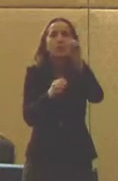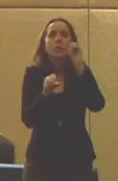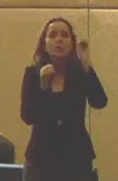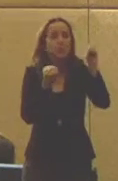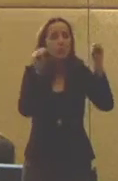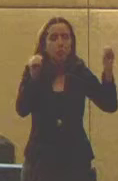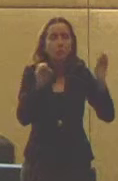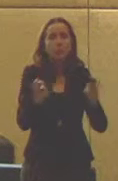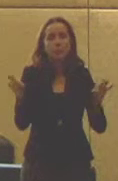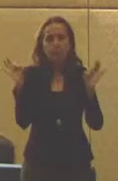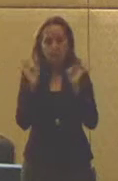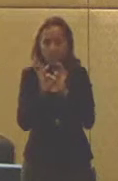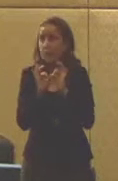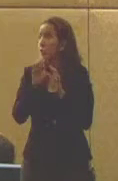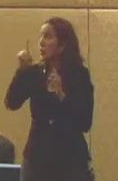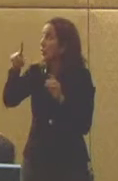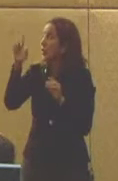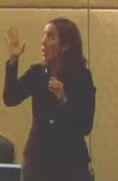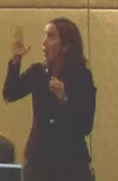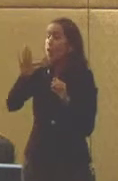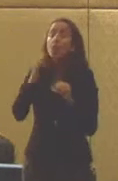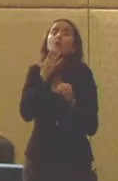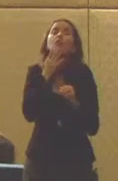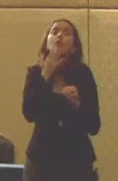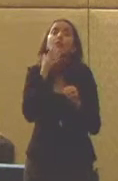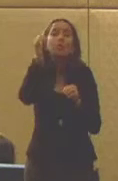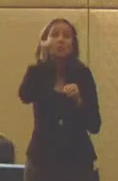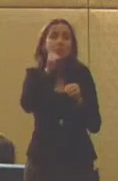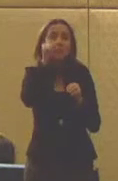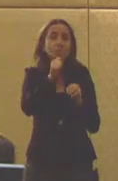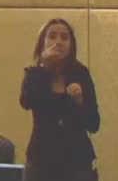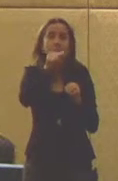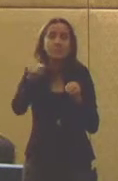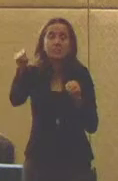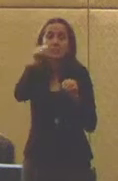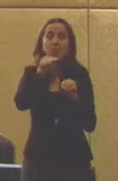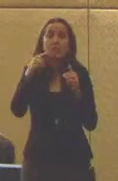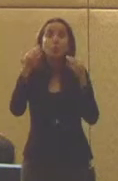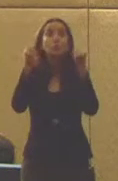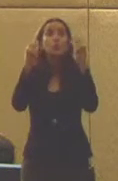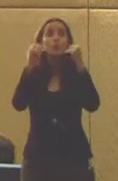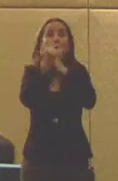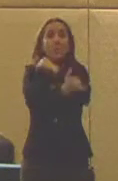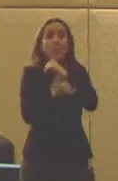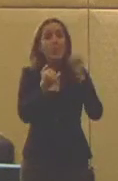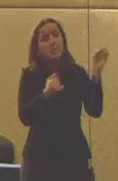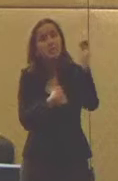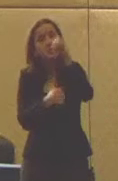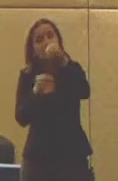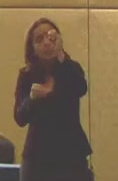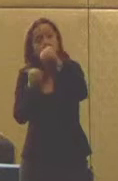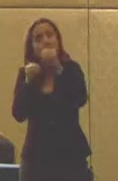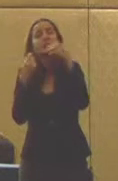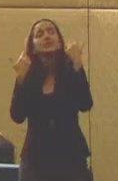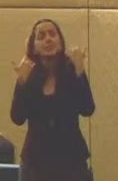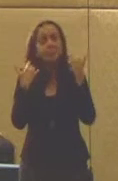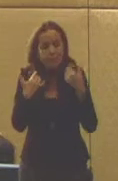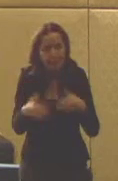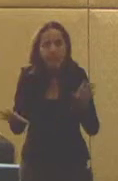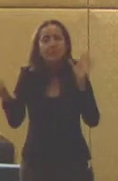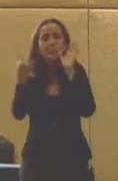color azul vemos lo que tiene que ver con el número de países del total, el porcentaje que tienen incorporado.